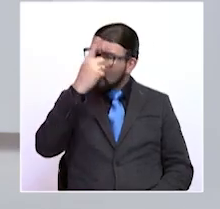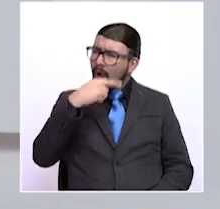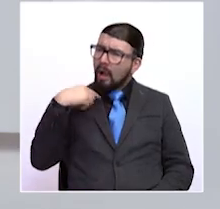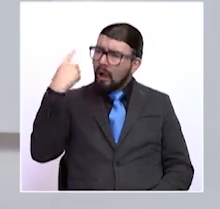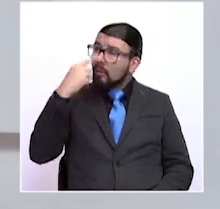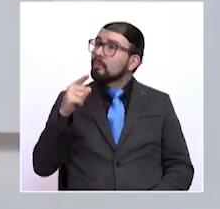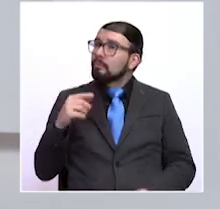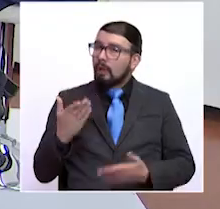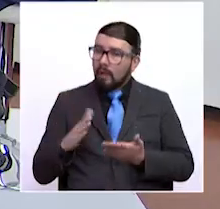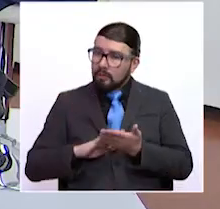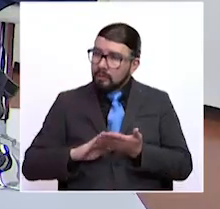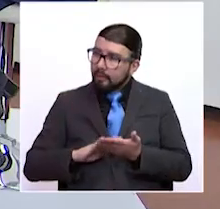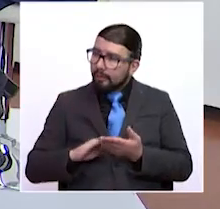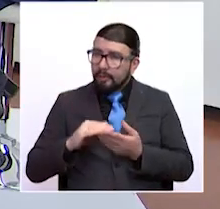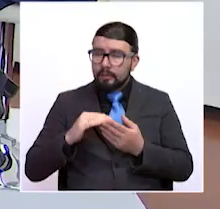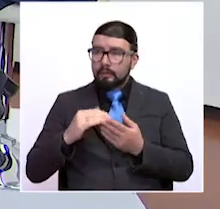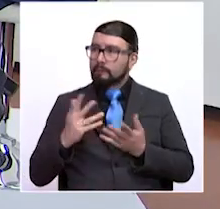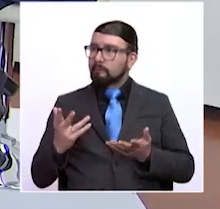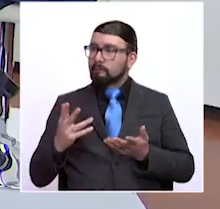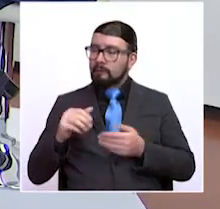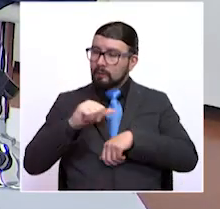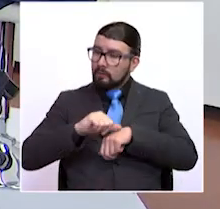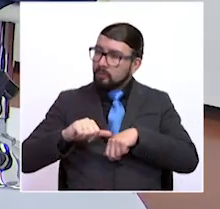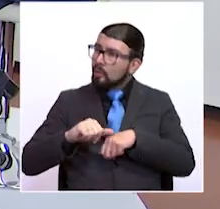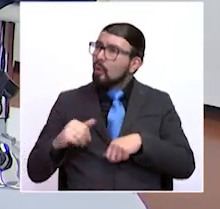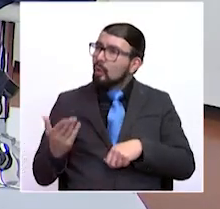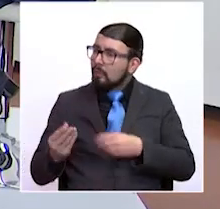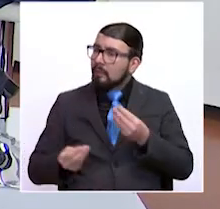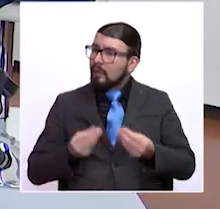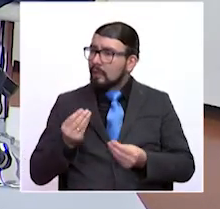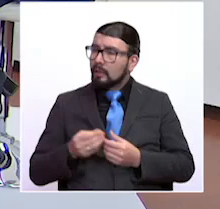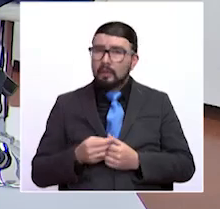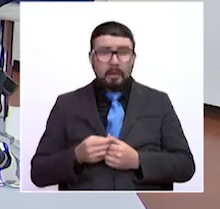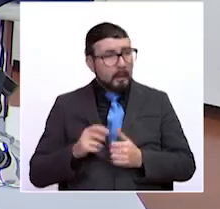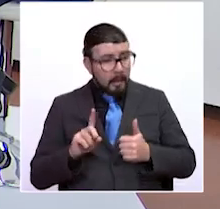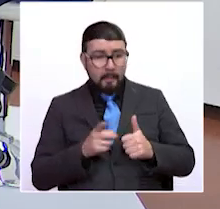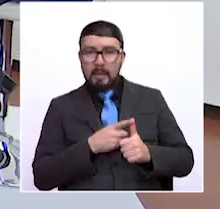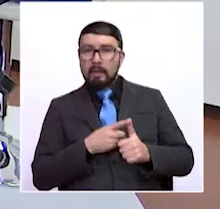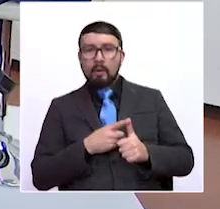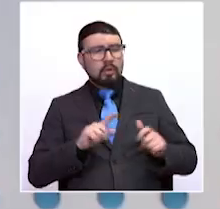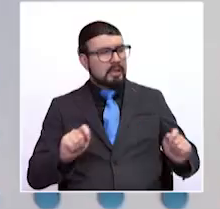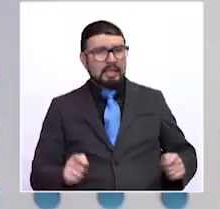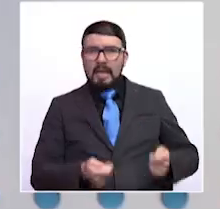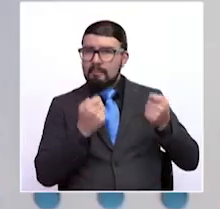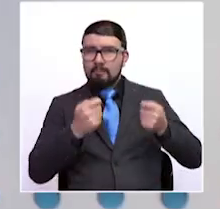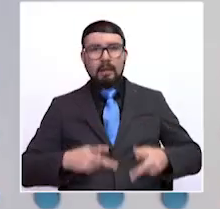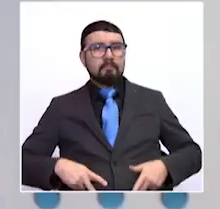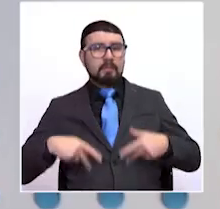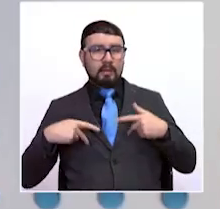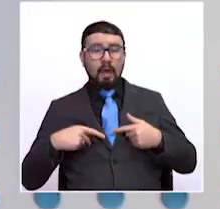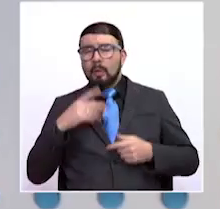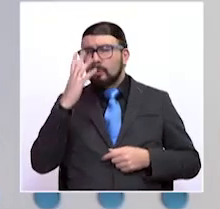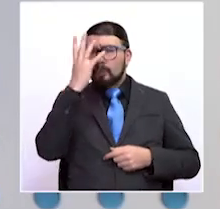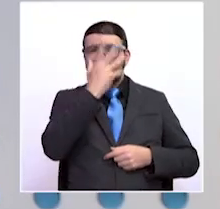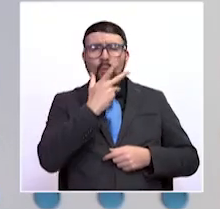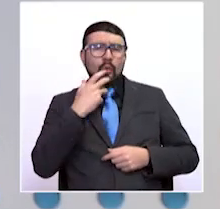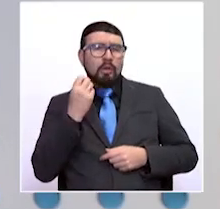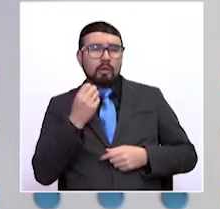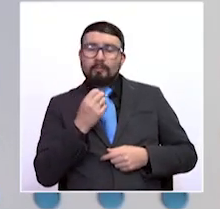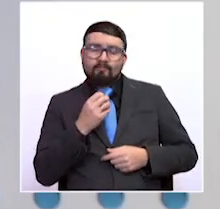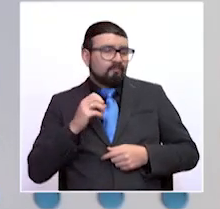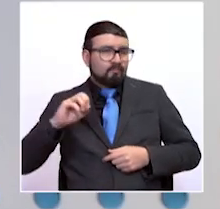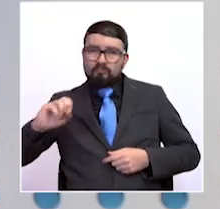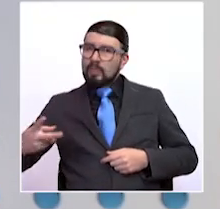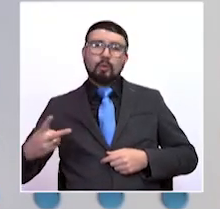ahí? Nosotros lo primero que tenemos que es salvarle la vida al paciente. La parte estética pasa a un